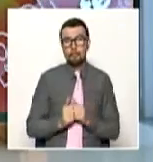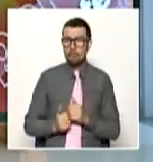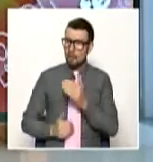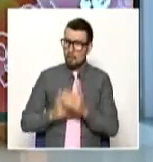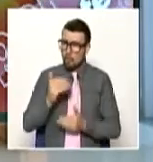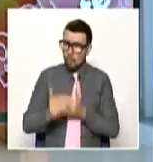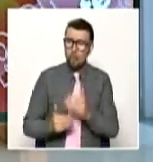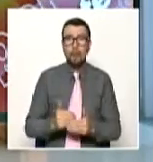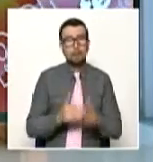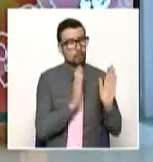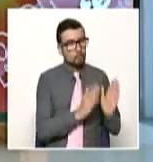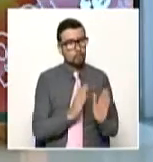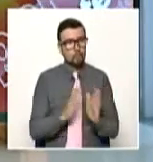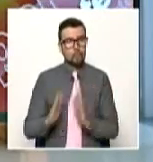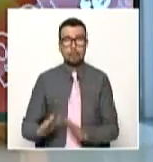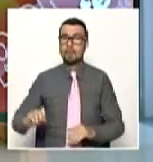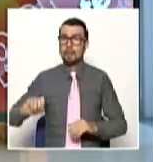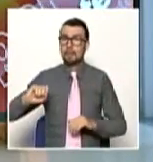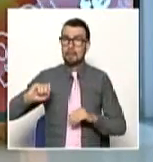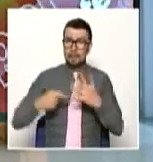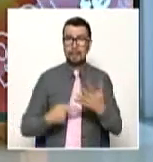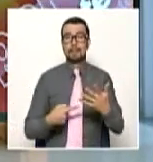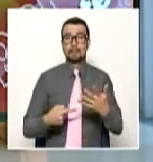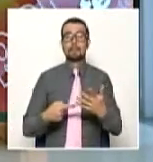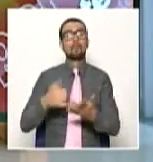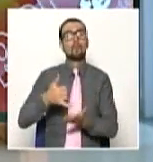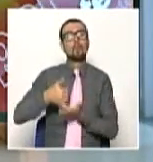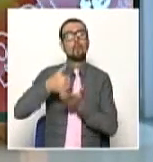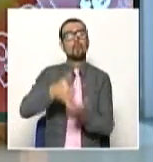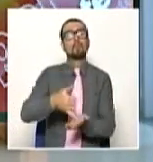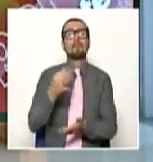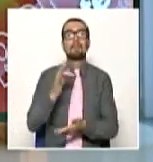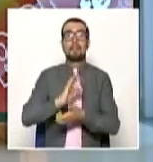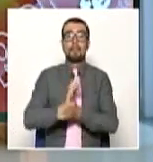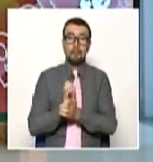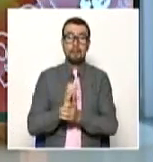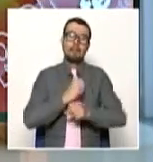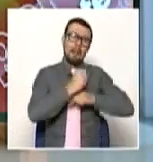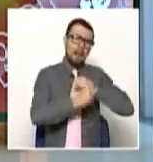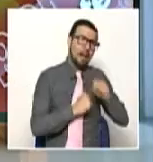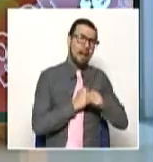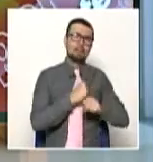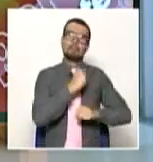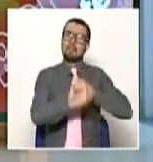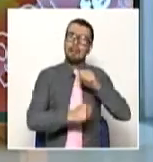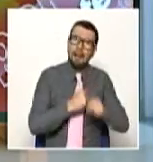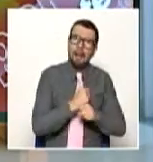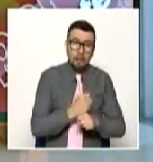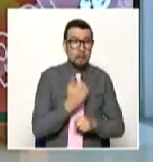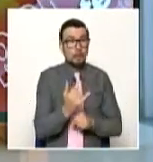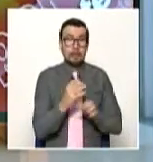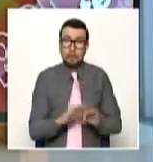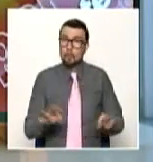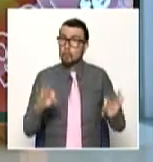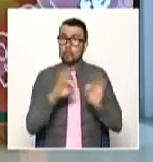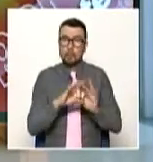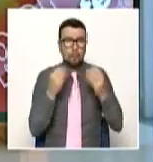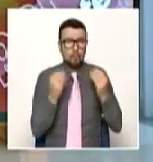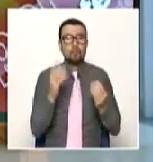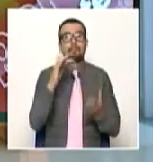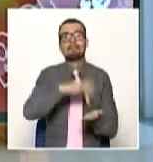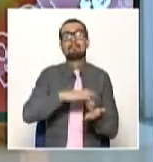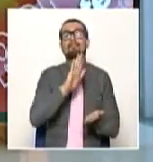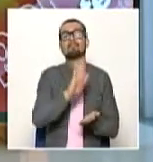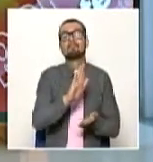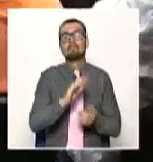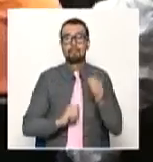de organización de la sexta Copa Telecafé Élite de Fútbol, uno de los torneos que año tras año se constituyen en uno de los más importantes de esta región